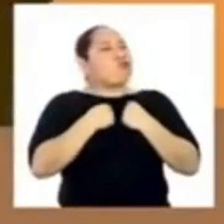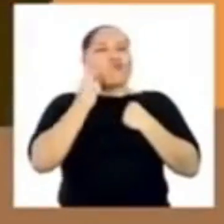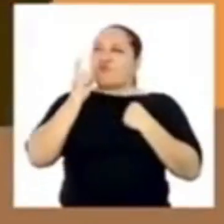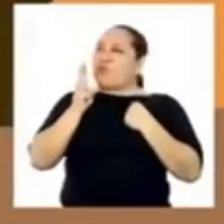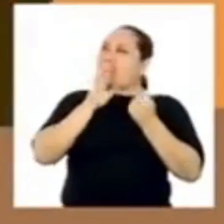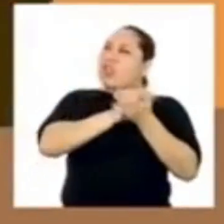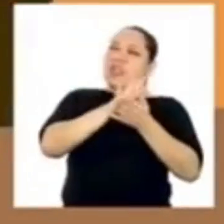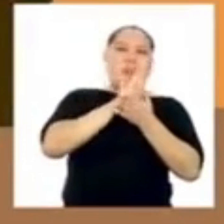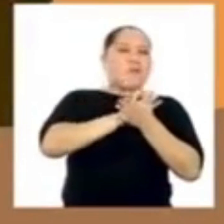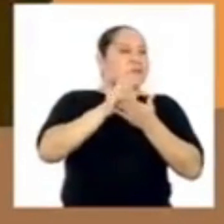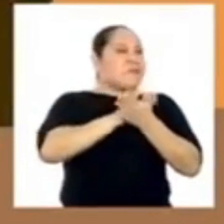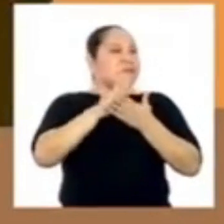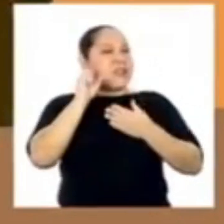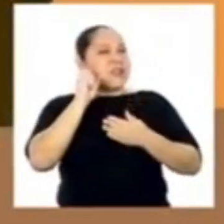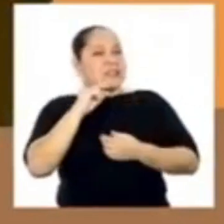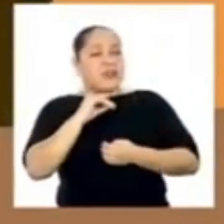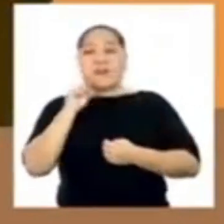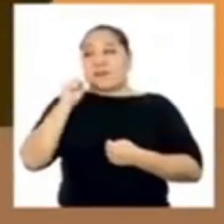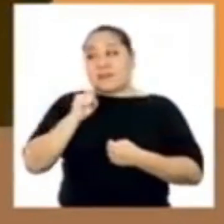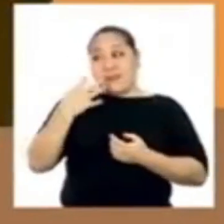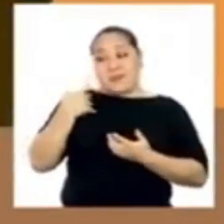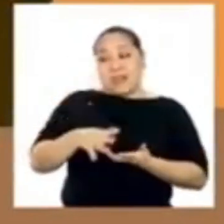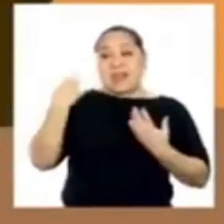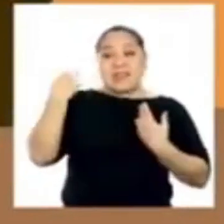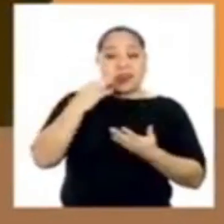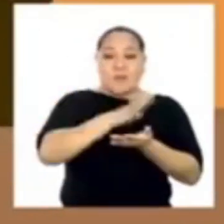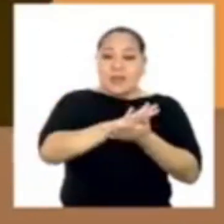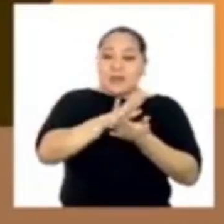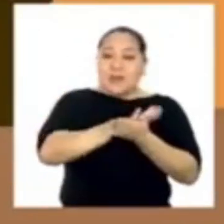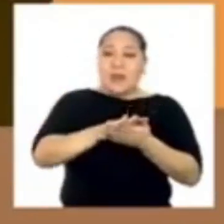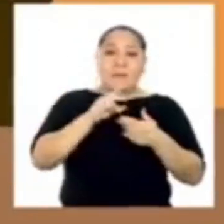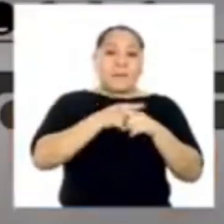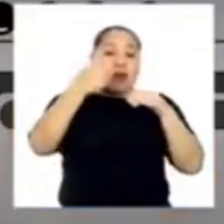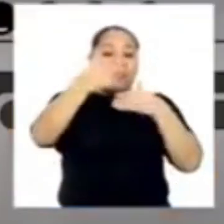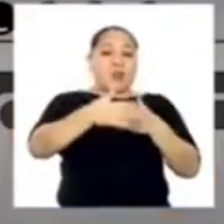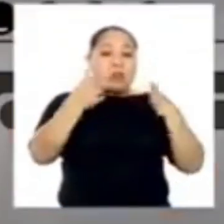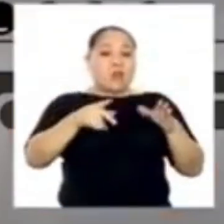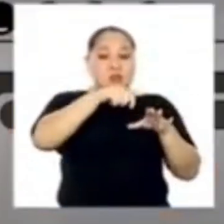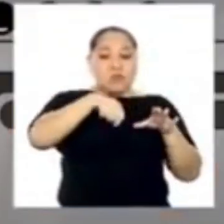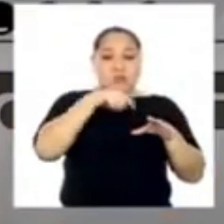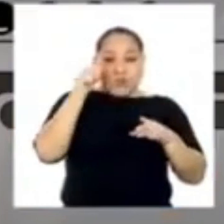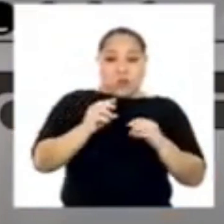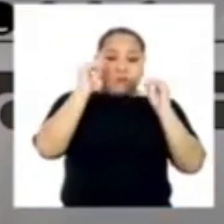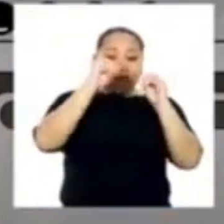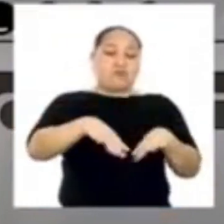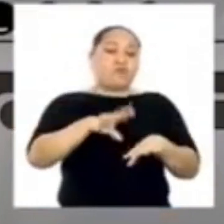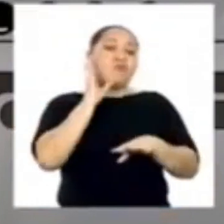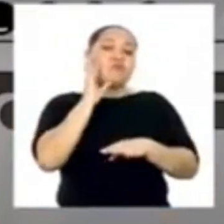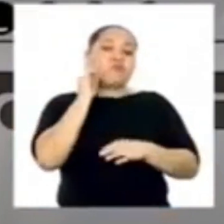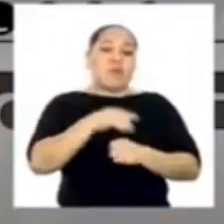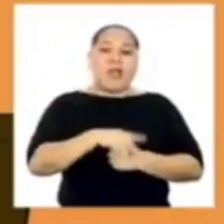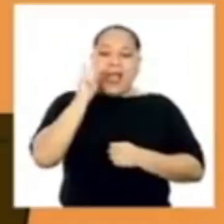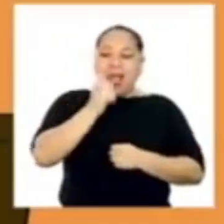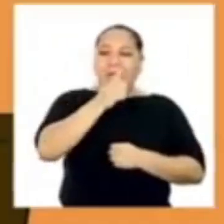¡Cocó! Yo veo todo limpio, Sammy. Sí, porque siempre limpiamos. Pero en la cocina tenemos un